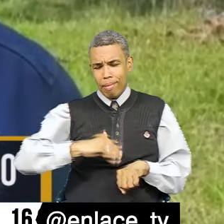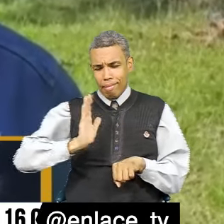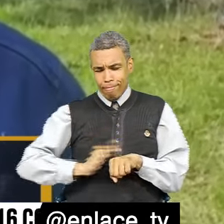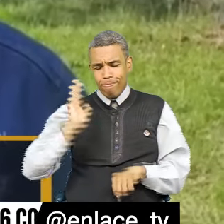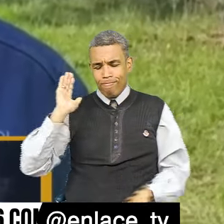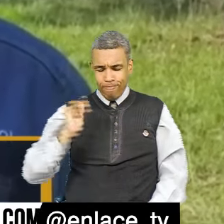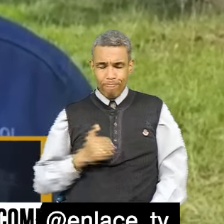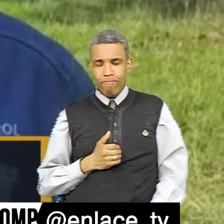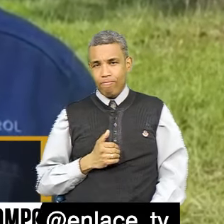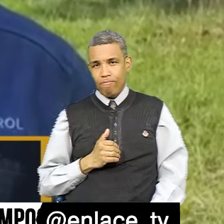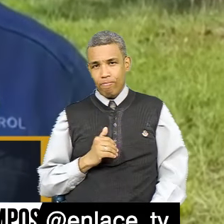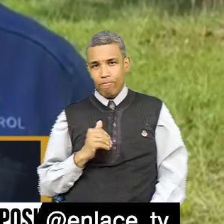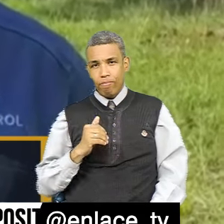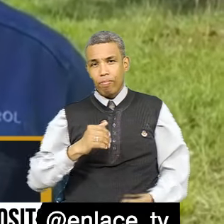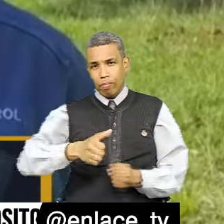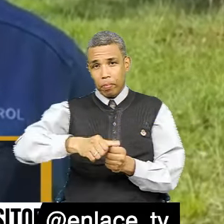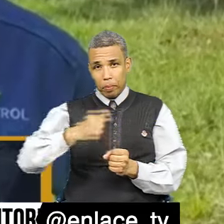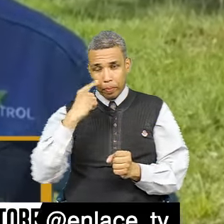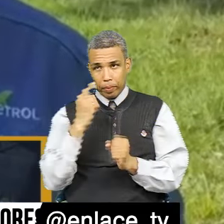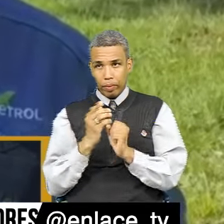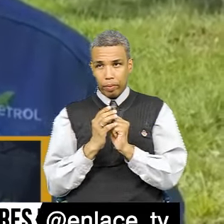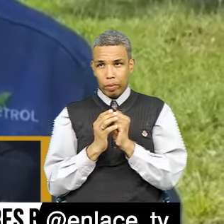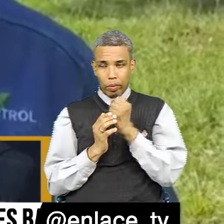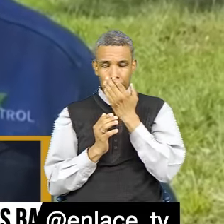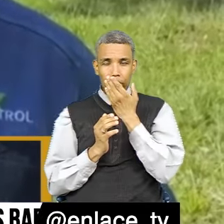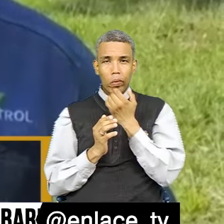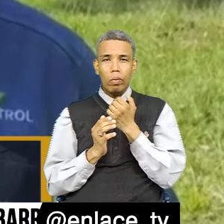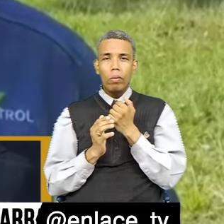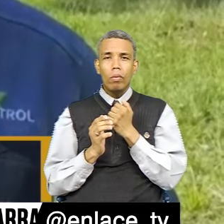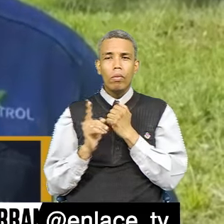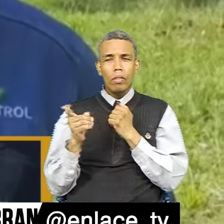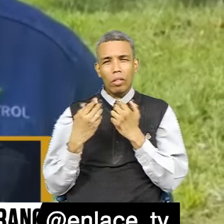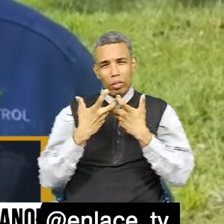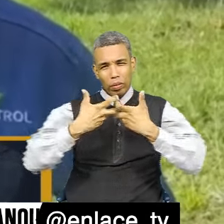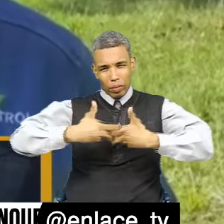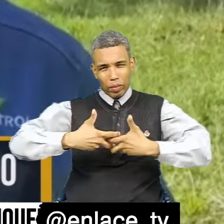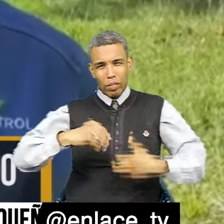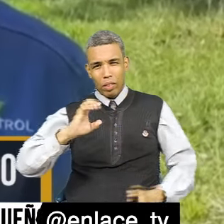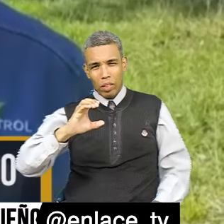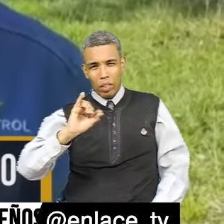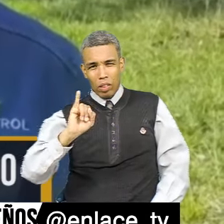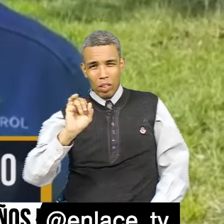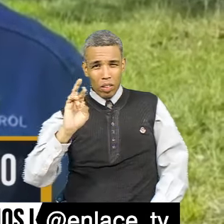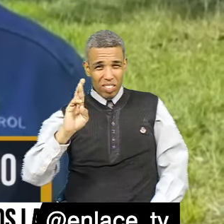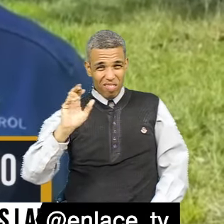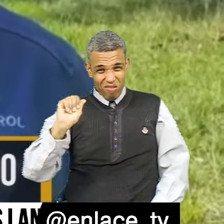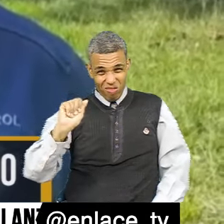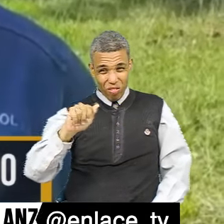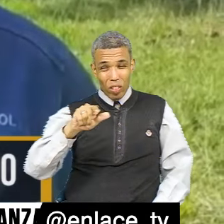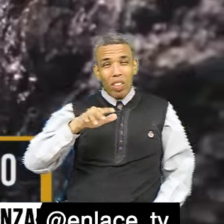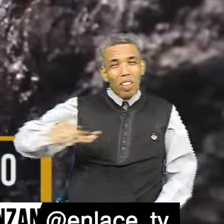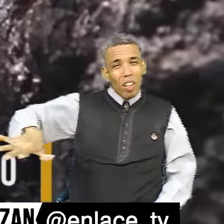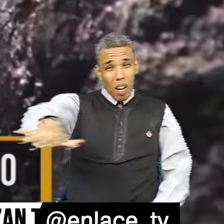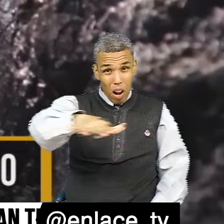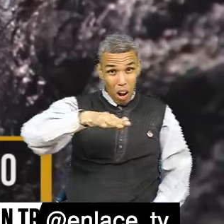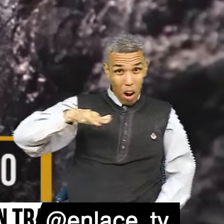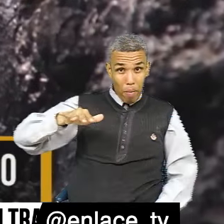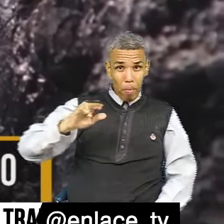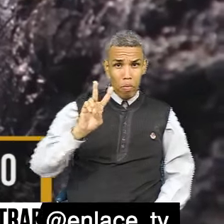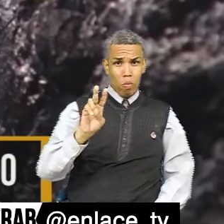afloramiento es la presencia de la falla Infantas sobre ese sector de Campo 23, obviamente